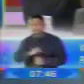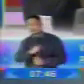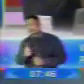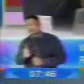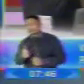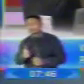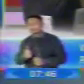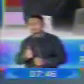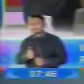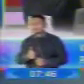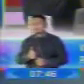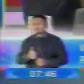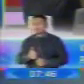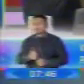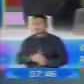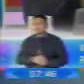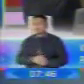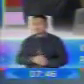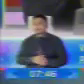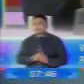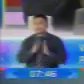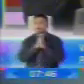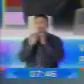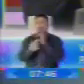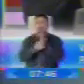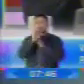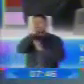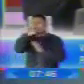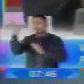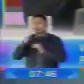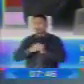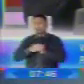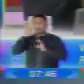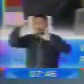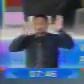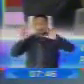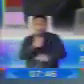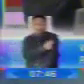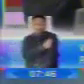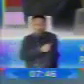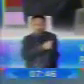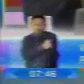la apertura de bibliotecas, para museos, para tatuadores,